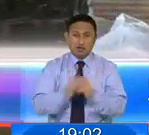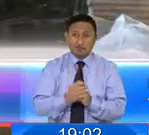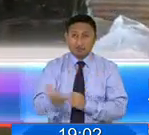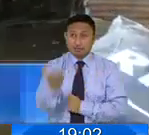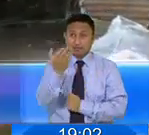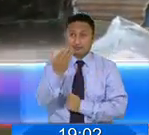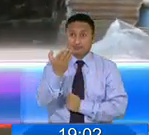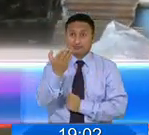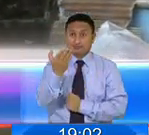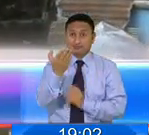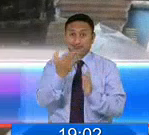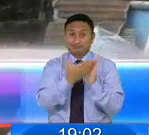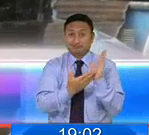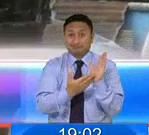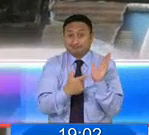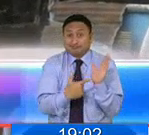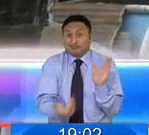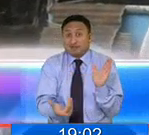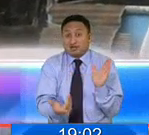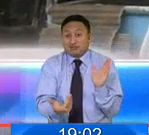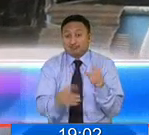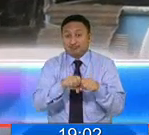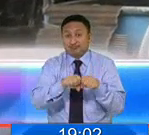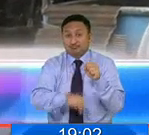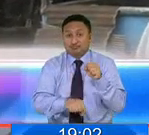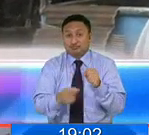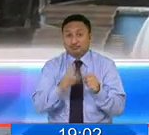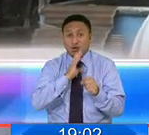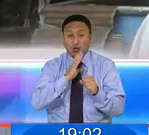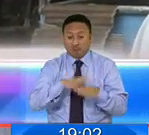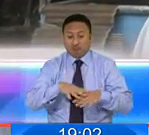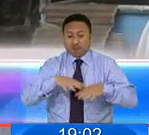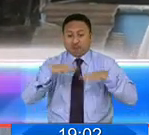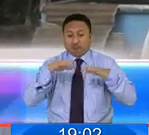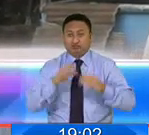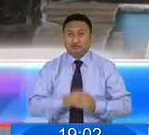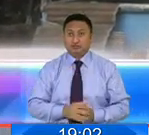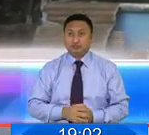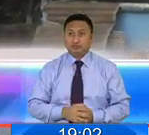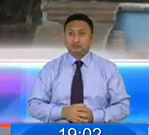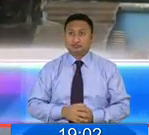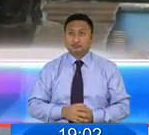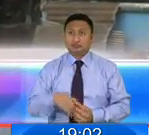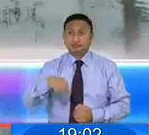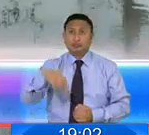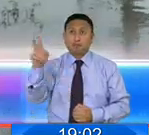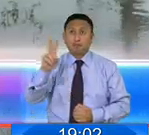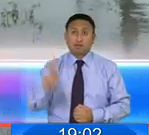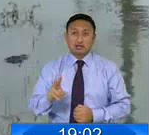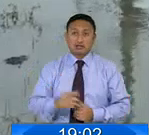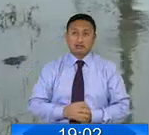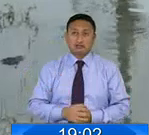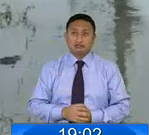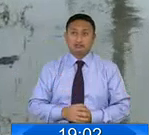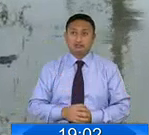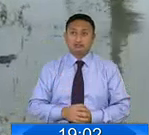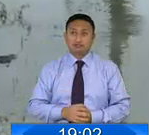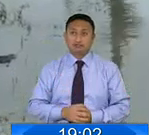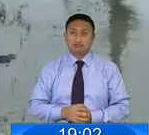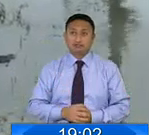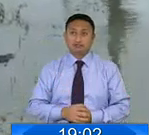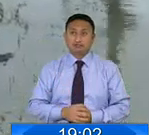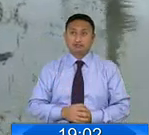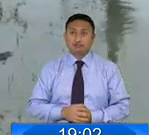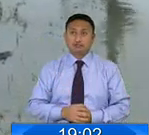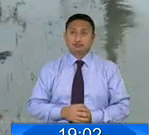están. Ya se están pudriendo con el agua. Ya tenemos desde el día viernes. Desde Los Ríos,